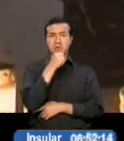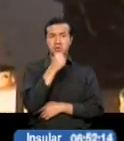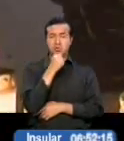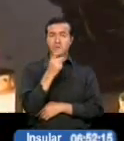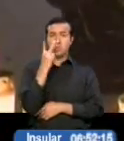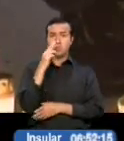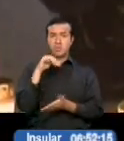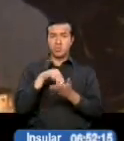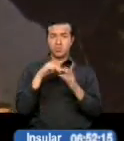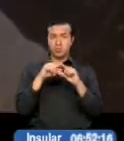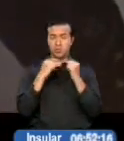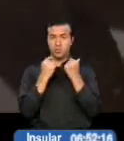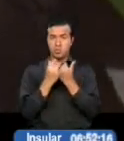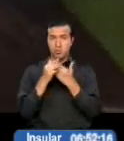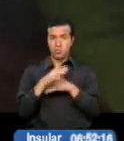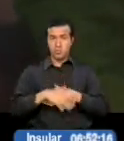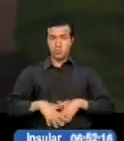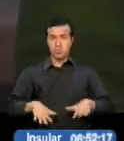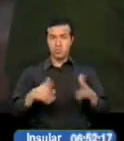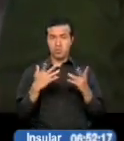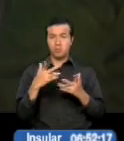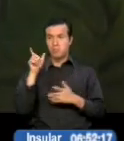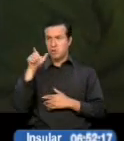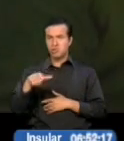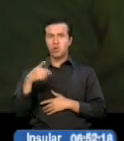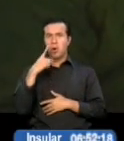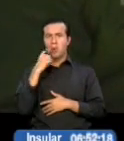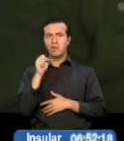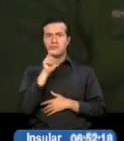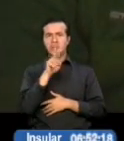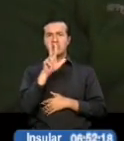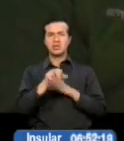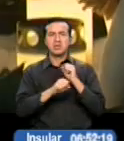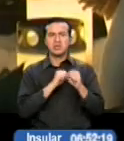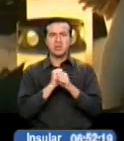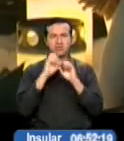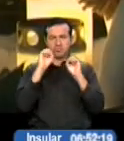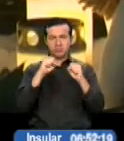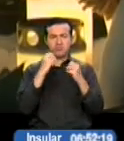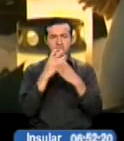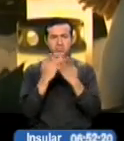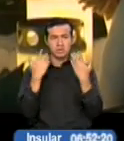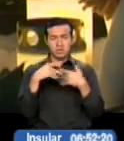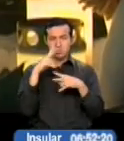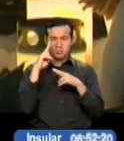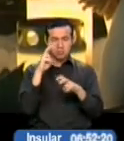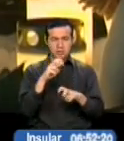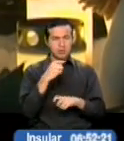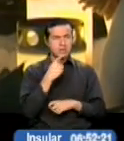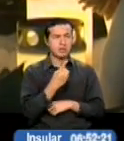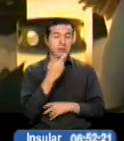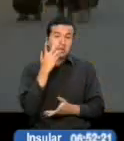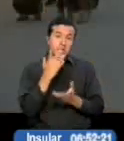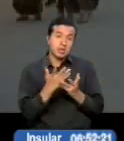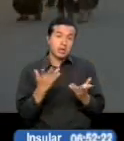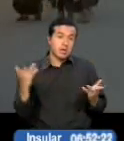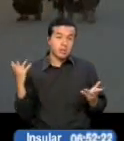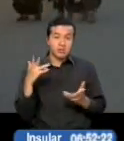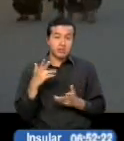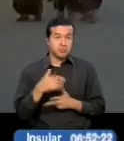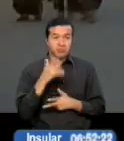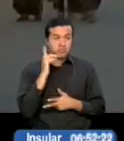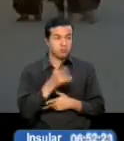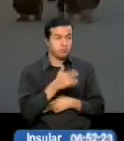un miembro del ayuntamiento de la localidad. El agresor, un hombre de 23 años, fue detenido. Los investigadores sospechan que pudo haber elegido